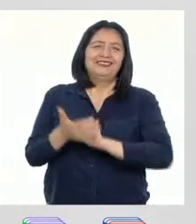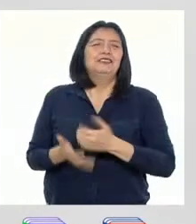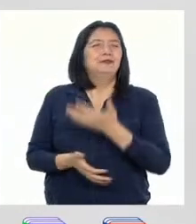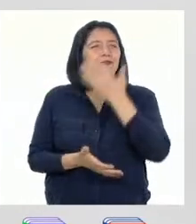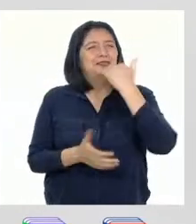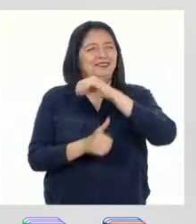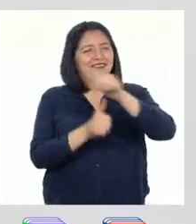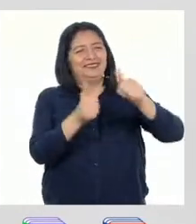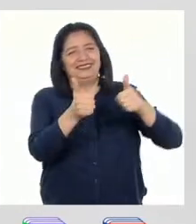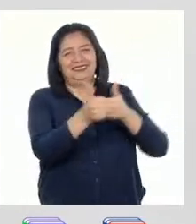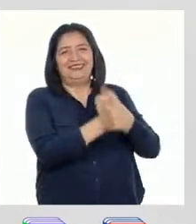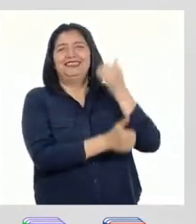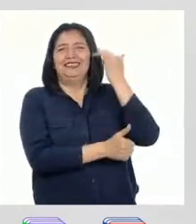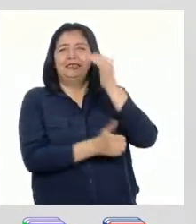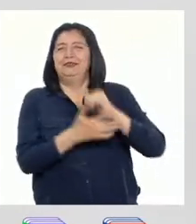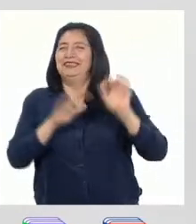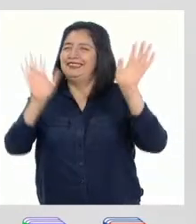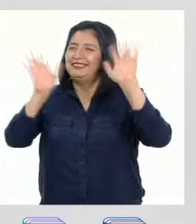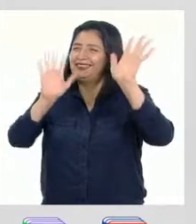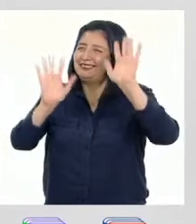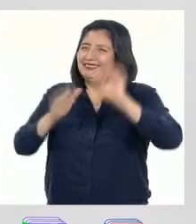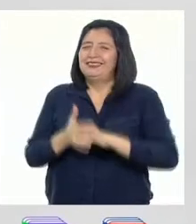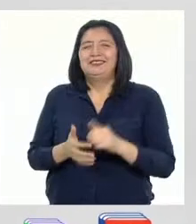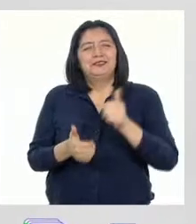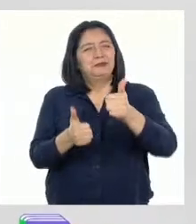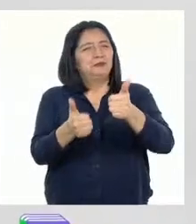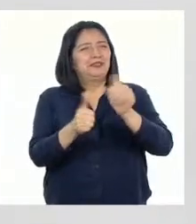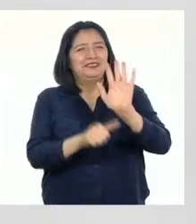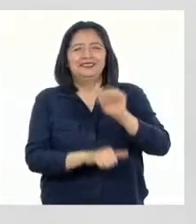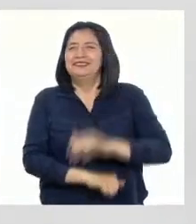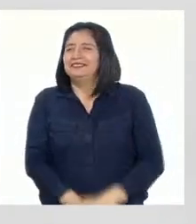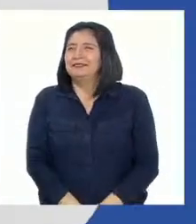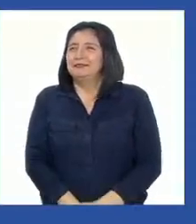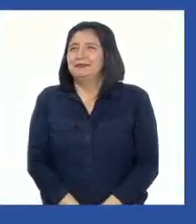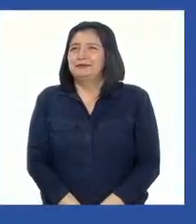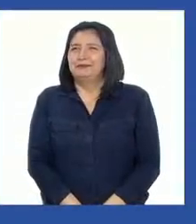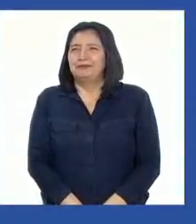nuestros mejores detrás de cámara. Chao, chao. Que estén súper bien.